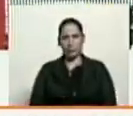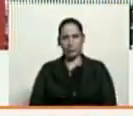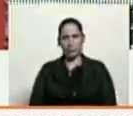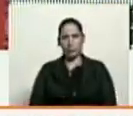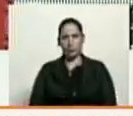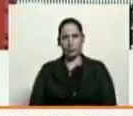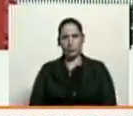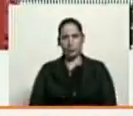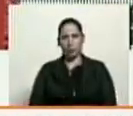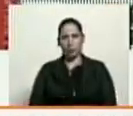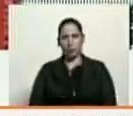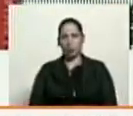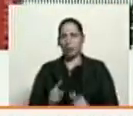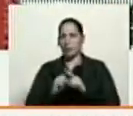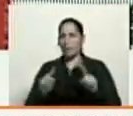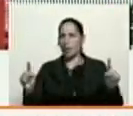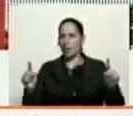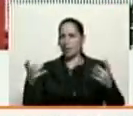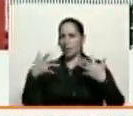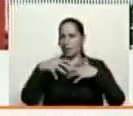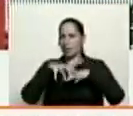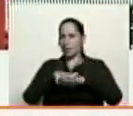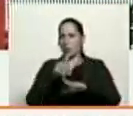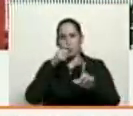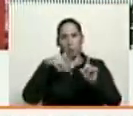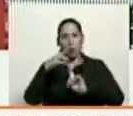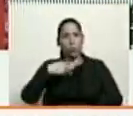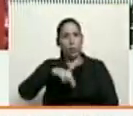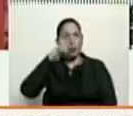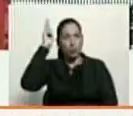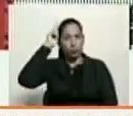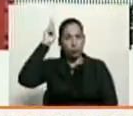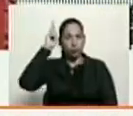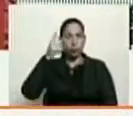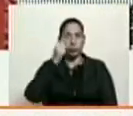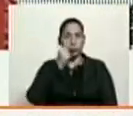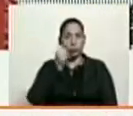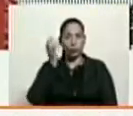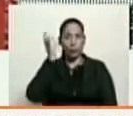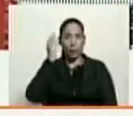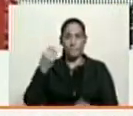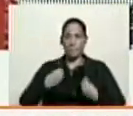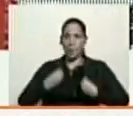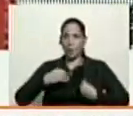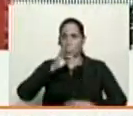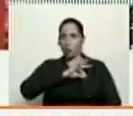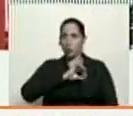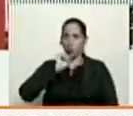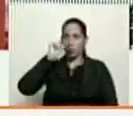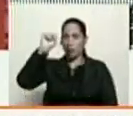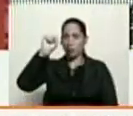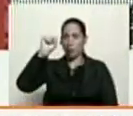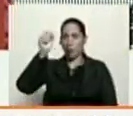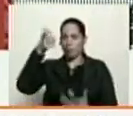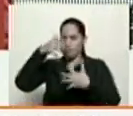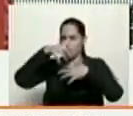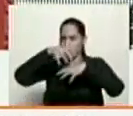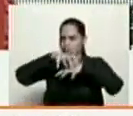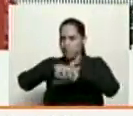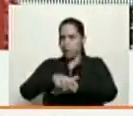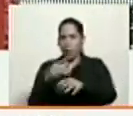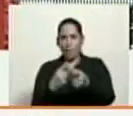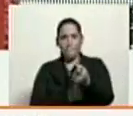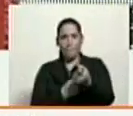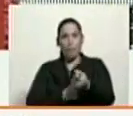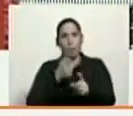Contrario a la integración de los pueblos, por Dios, imagínate. Nuestros indígenas y nuestras indígenas viven en socialismo, integrados como hermanos, y los pueblos